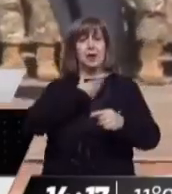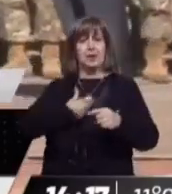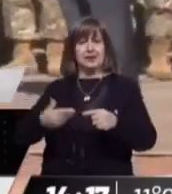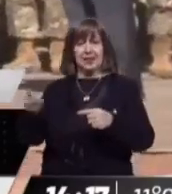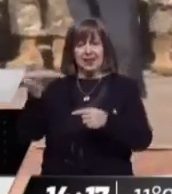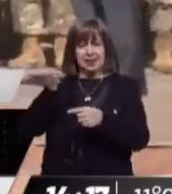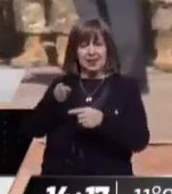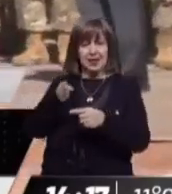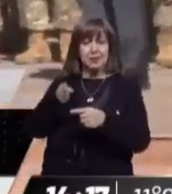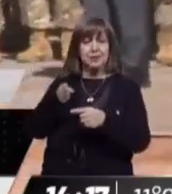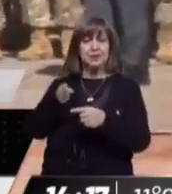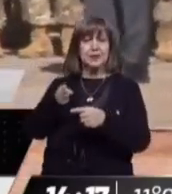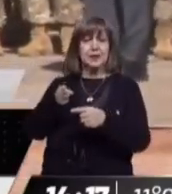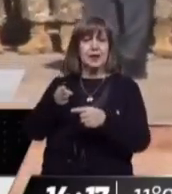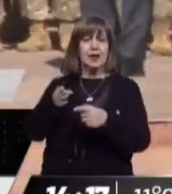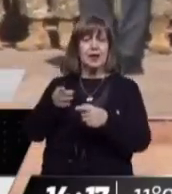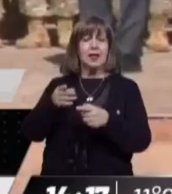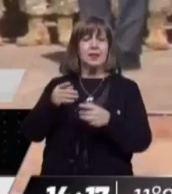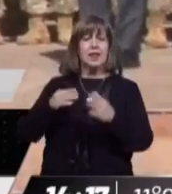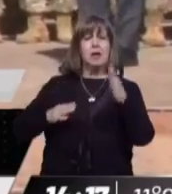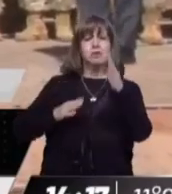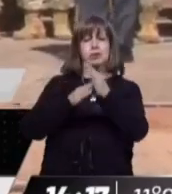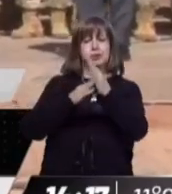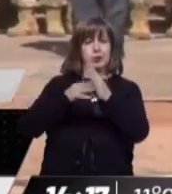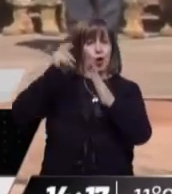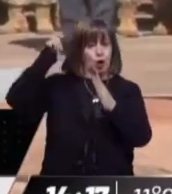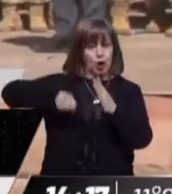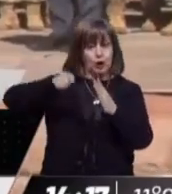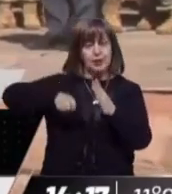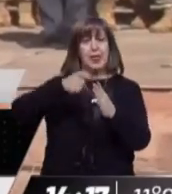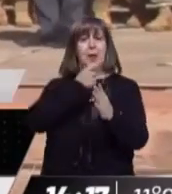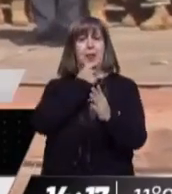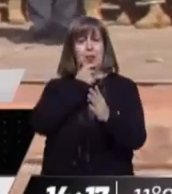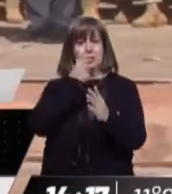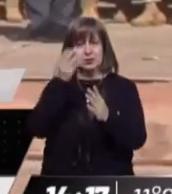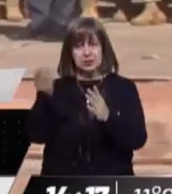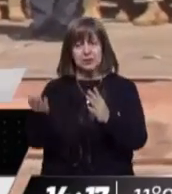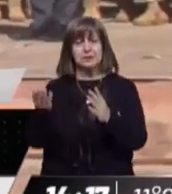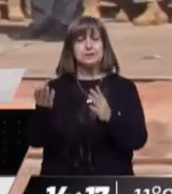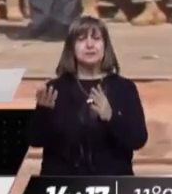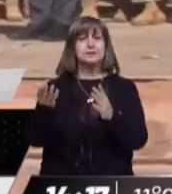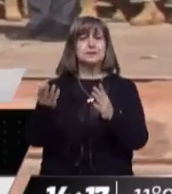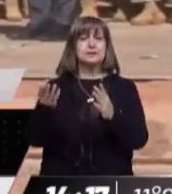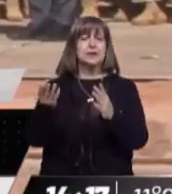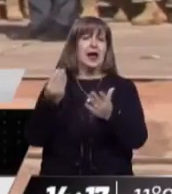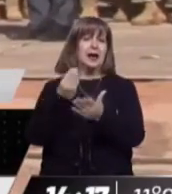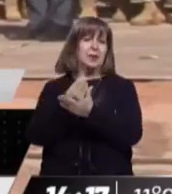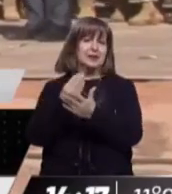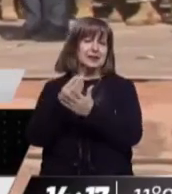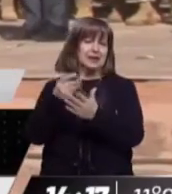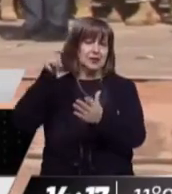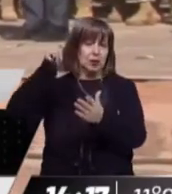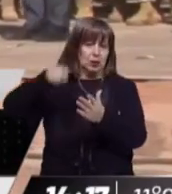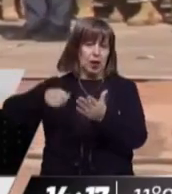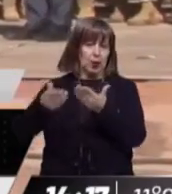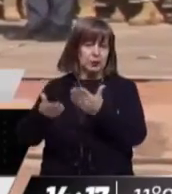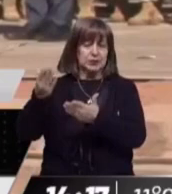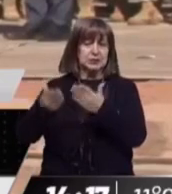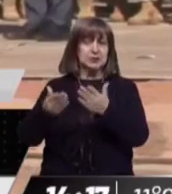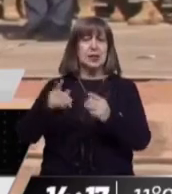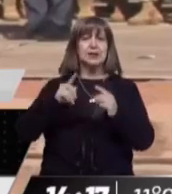presidente de la Suprema Corte de Justicia de la provincia en representación del Poder Judicial,